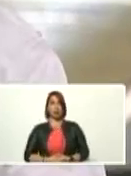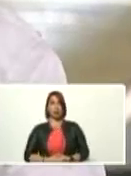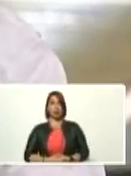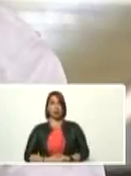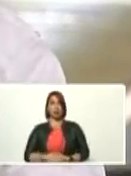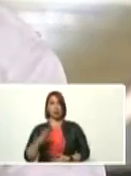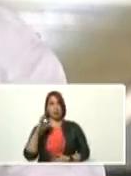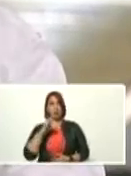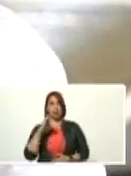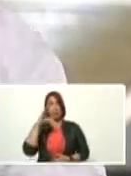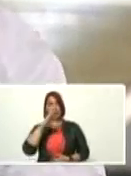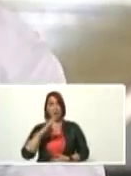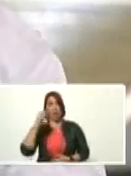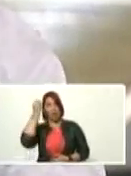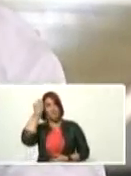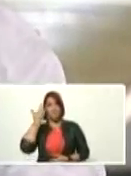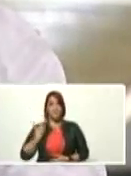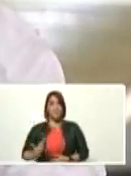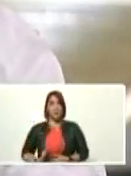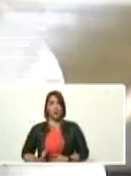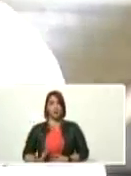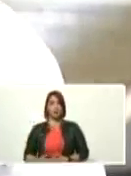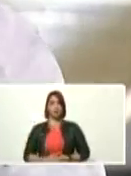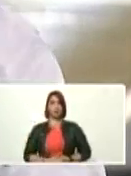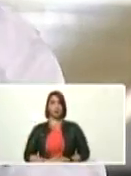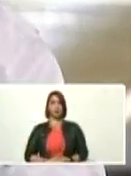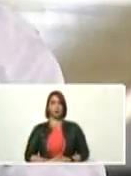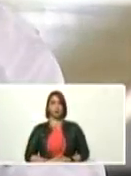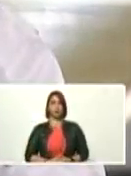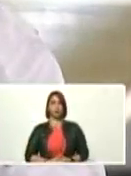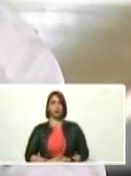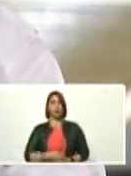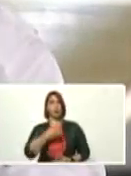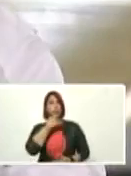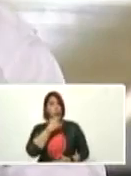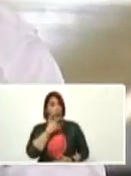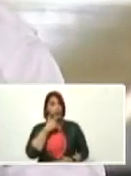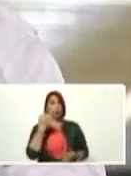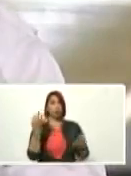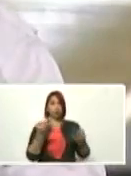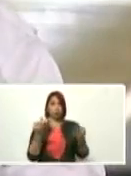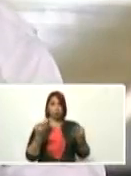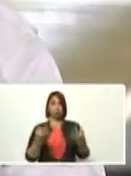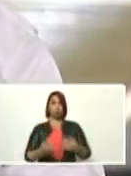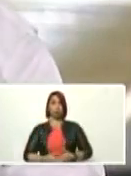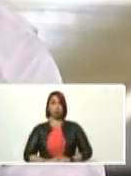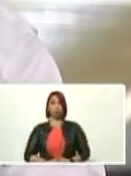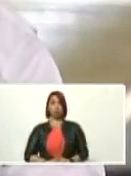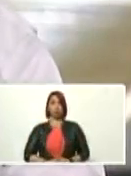de Caracas, Carmen Teresa Meléndez Rivas. Bien bonito, ¿viste? Se puso eso.